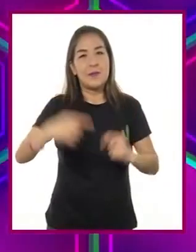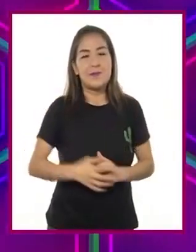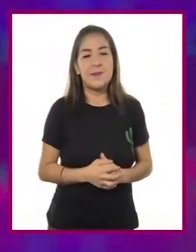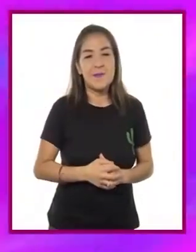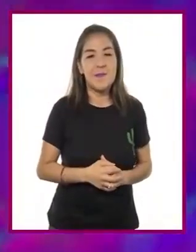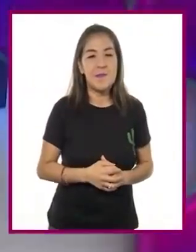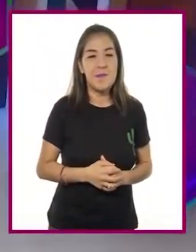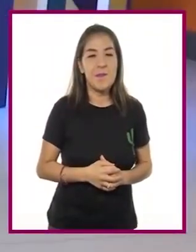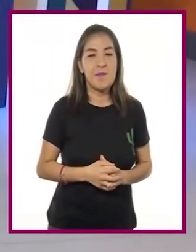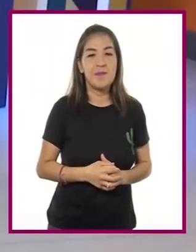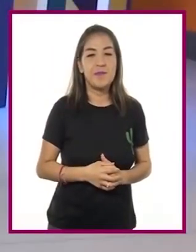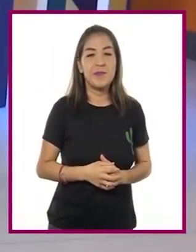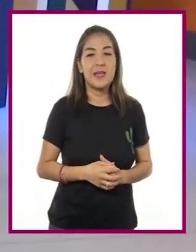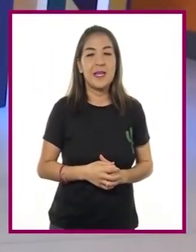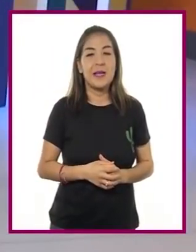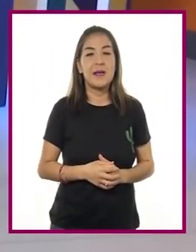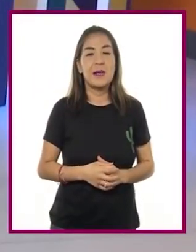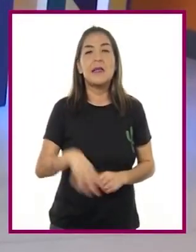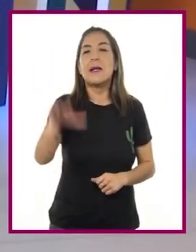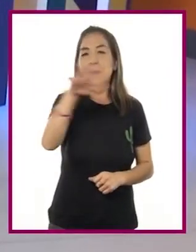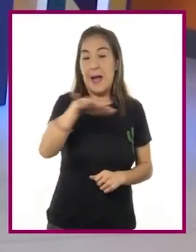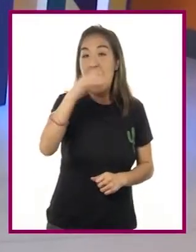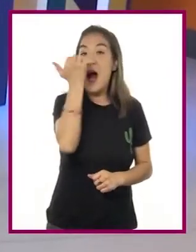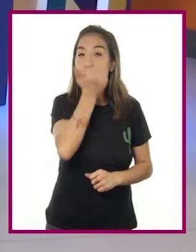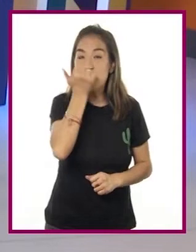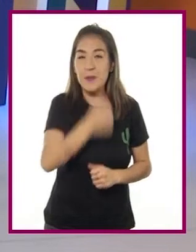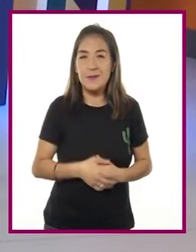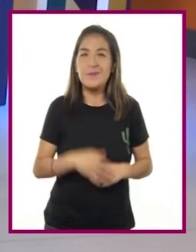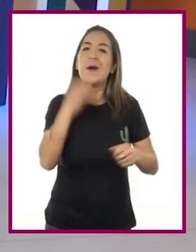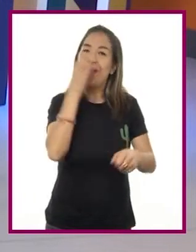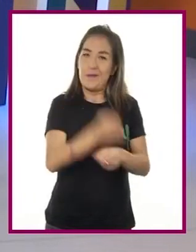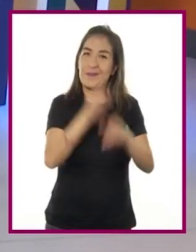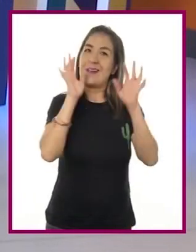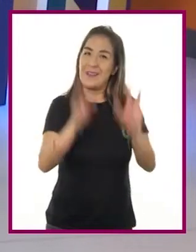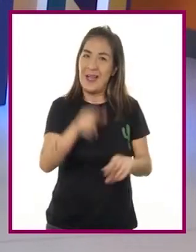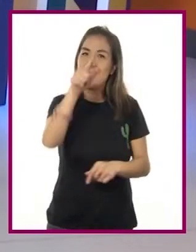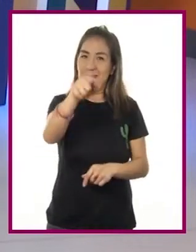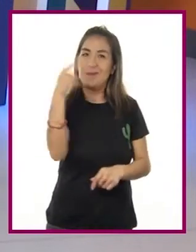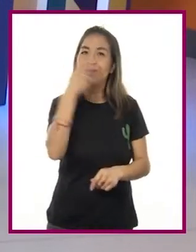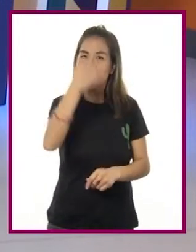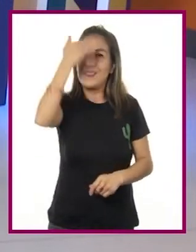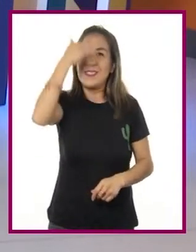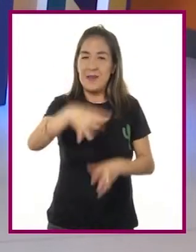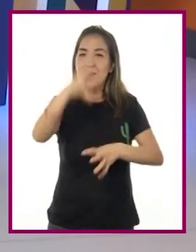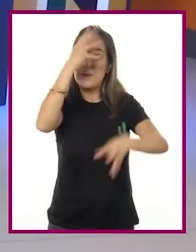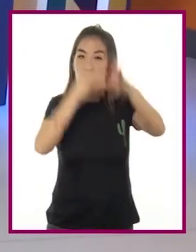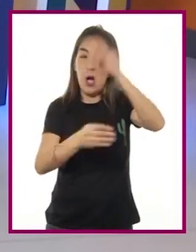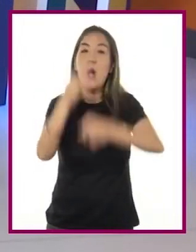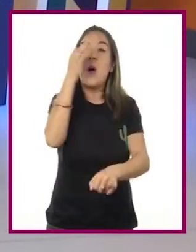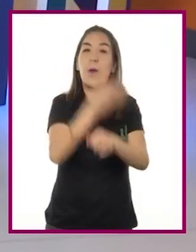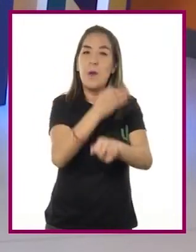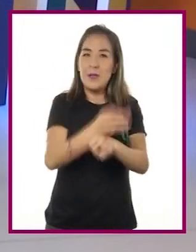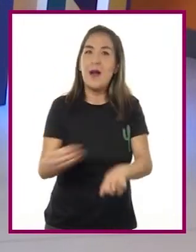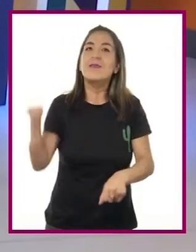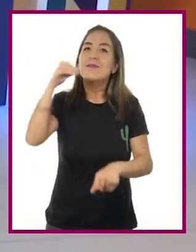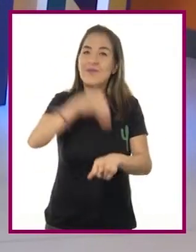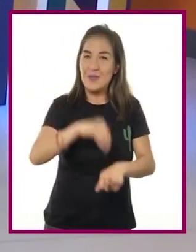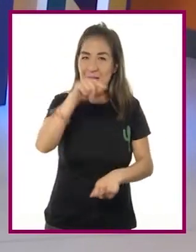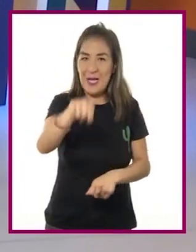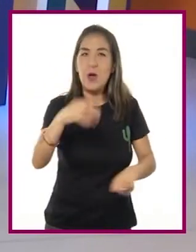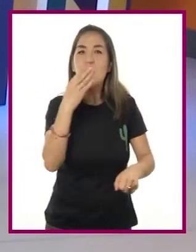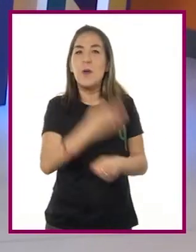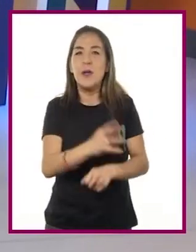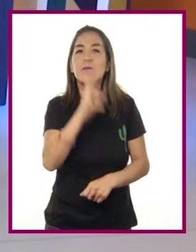Alumnas y alumnos, ya tienen las herramientas necesarias. Es hora de aplicar todos estos conocimientos en